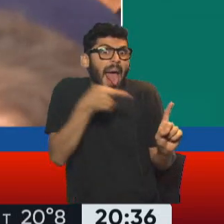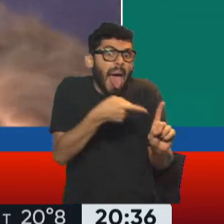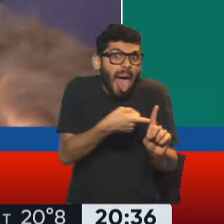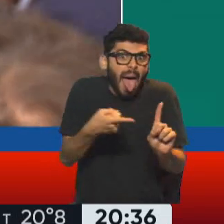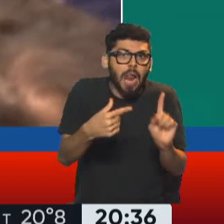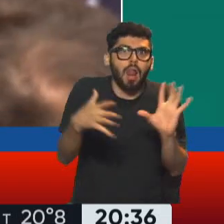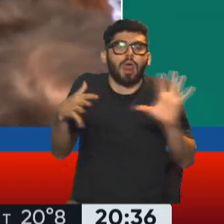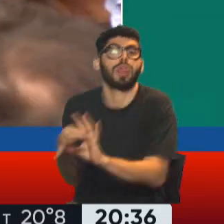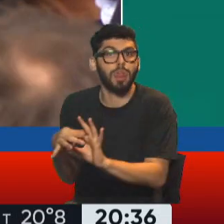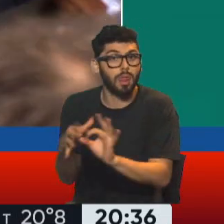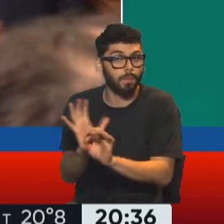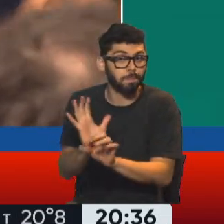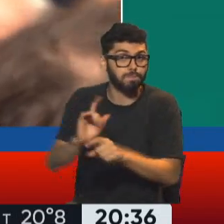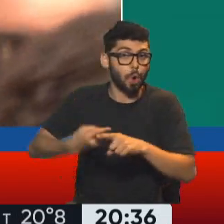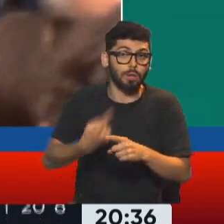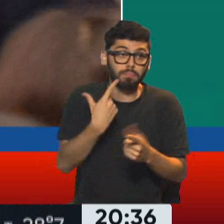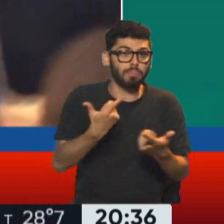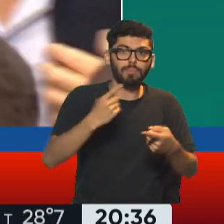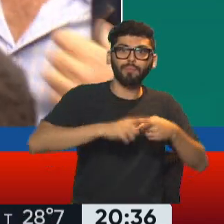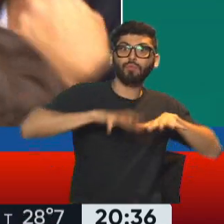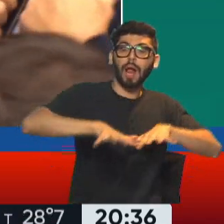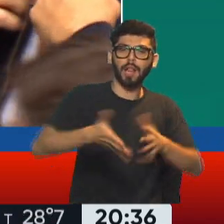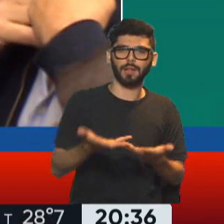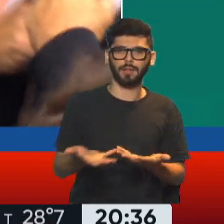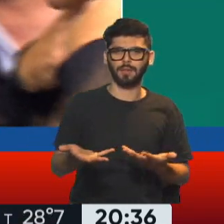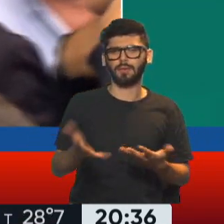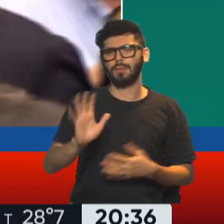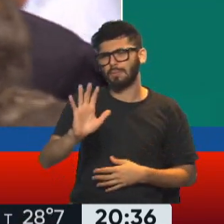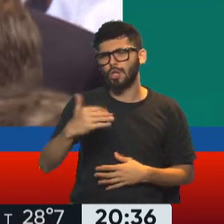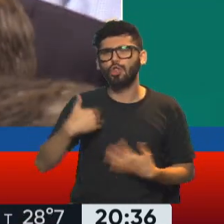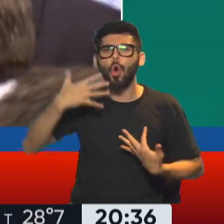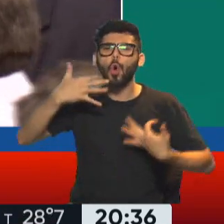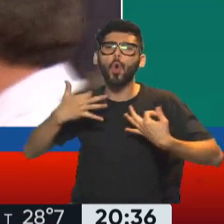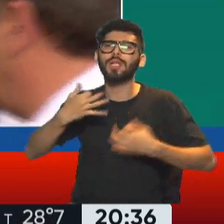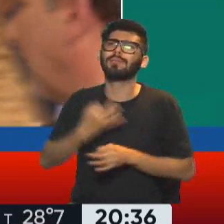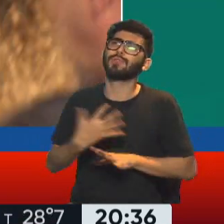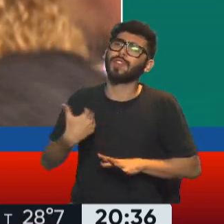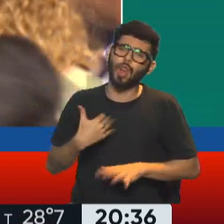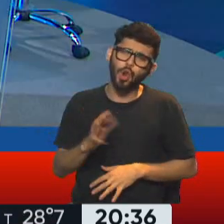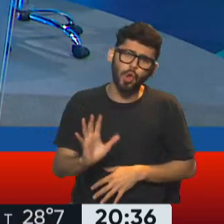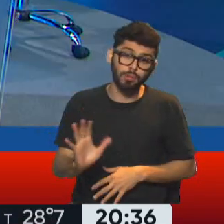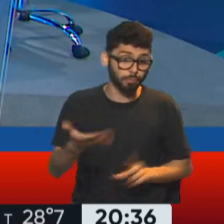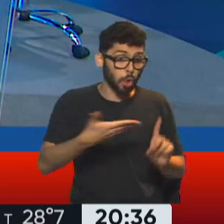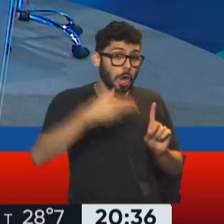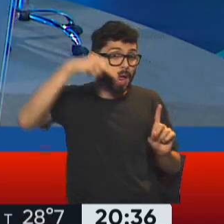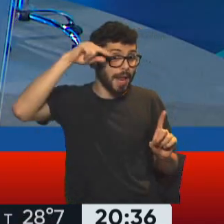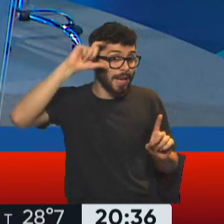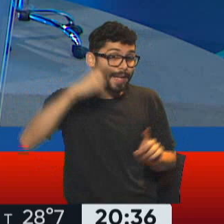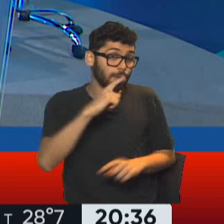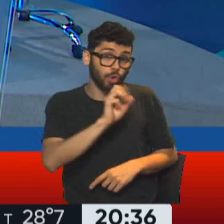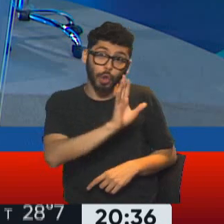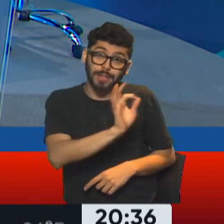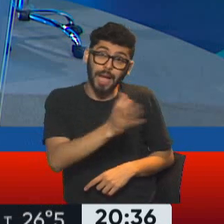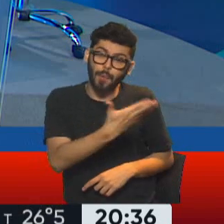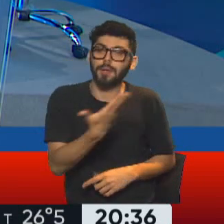Pero yo no sé tanto de justicia como saben ustedes, no, la verdad. Expósito sabe. Bueno, pero si hay